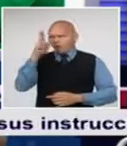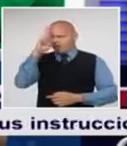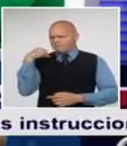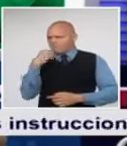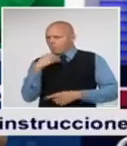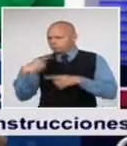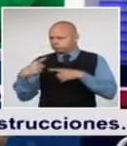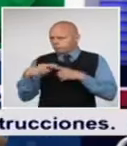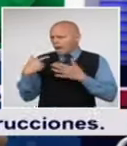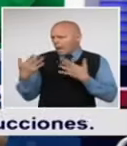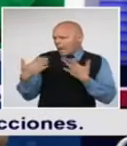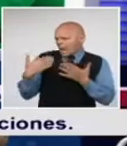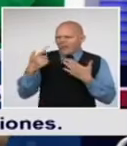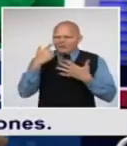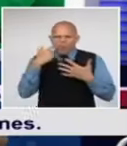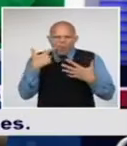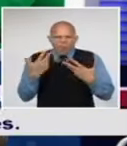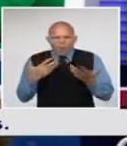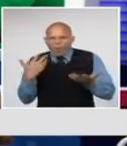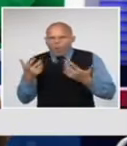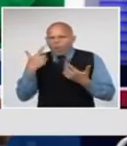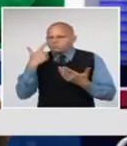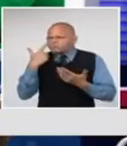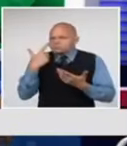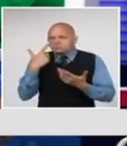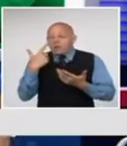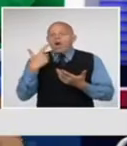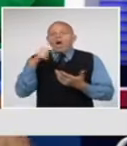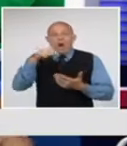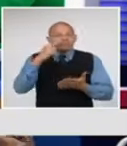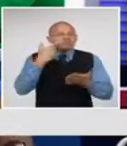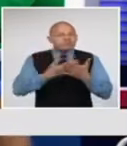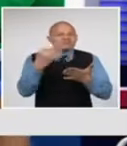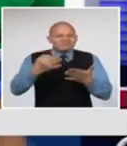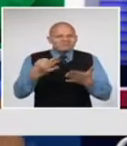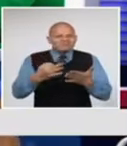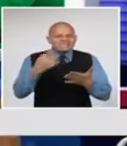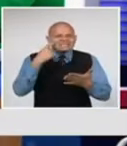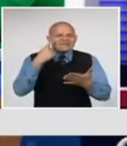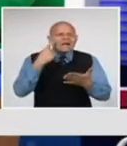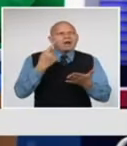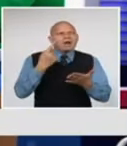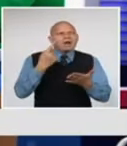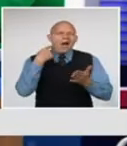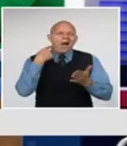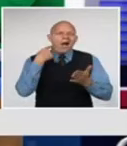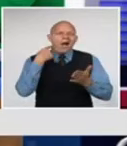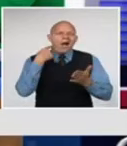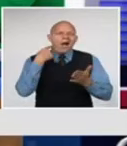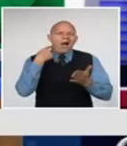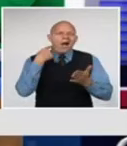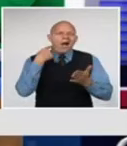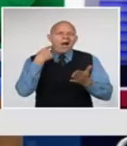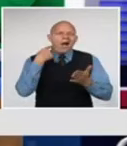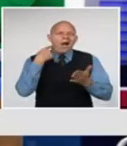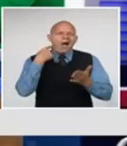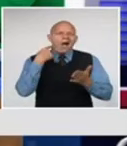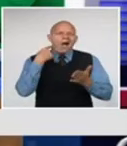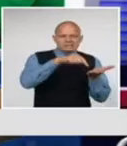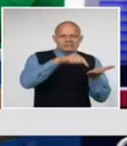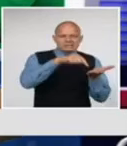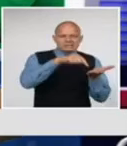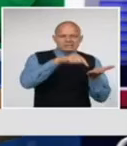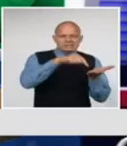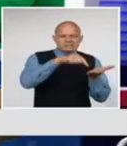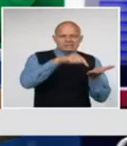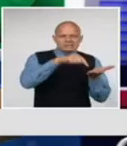intensivistas, pues sí se ve un comportamiento un poco más agresivo de la enfermedad. Finalmente